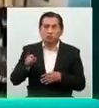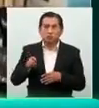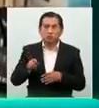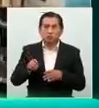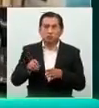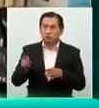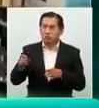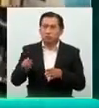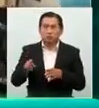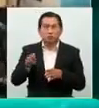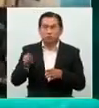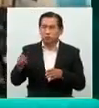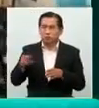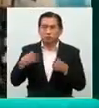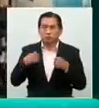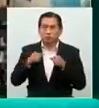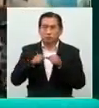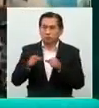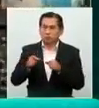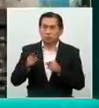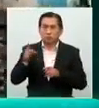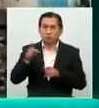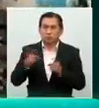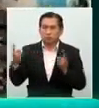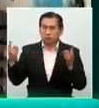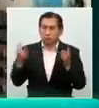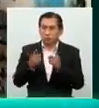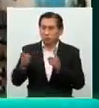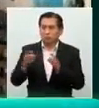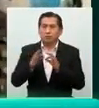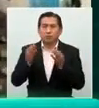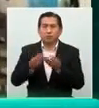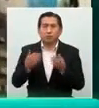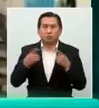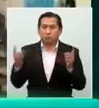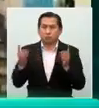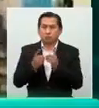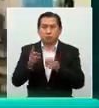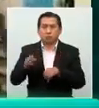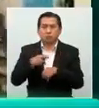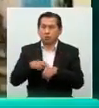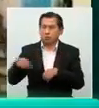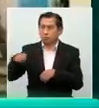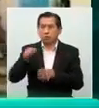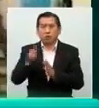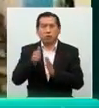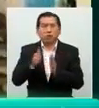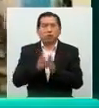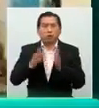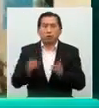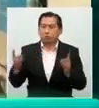visitas, pero se mantiene las entrevistas con familiares y obviamente con los abogados.